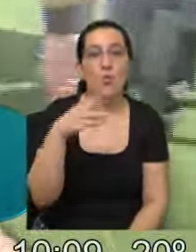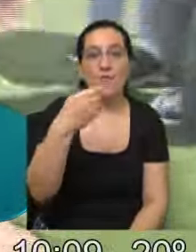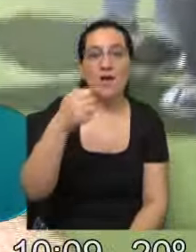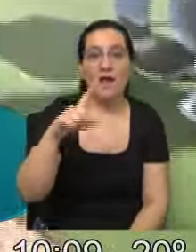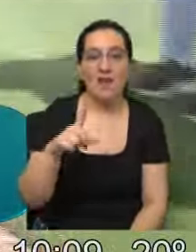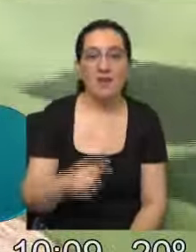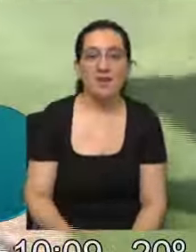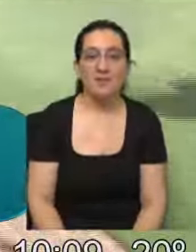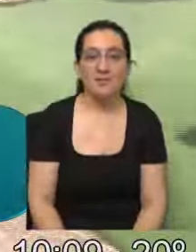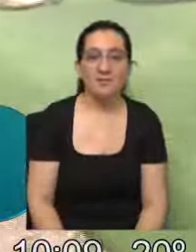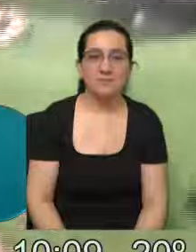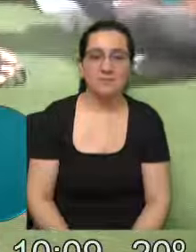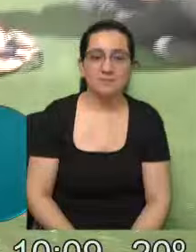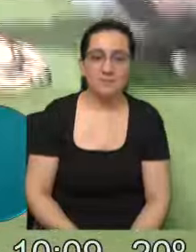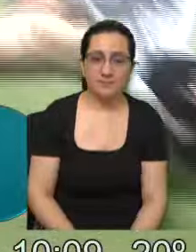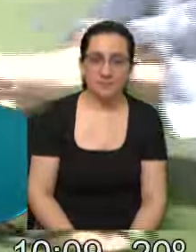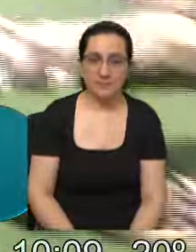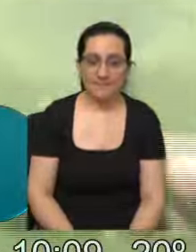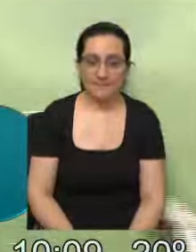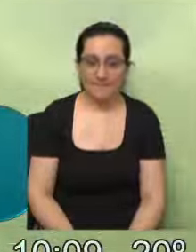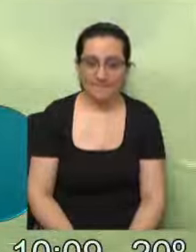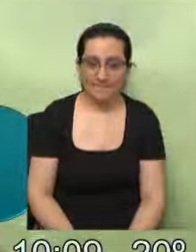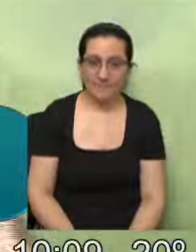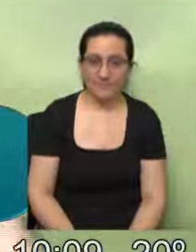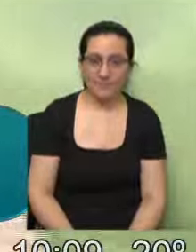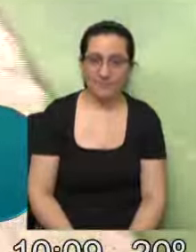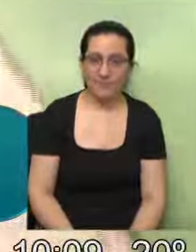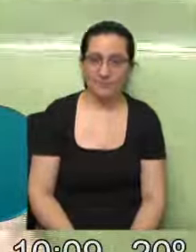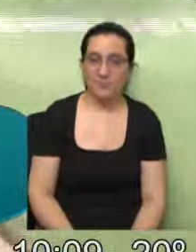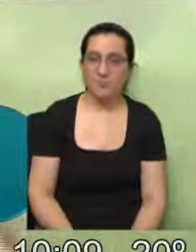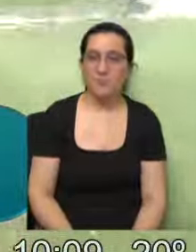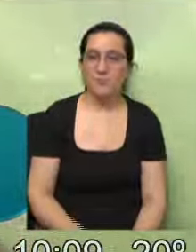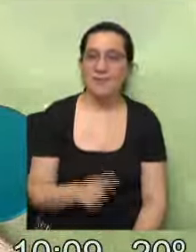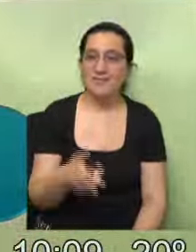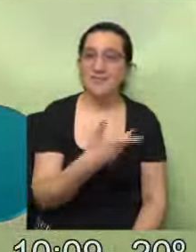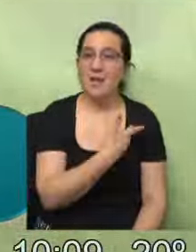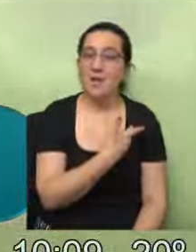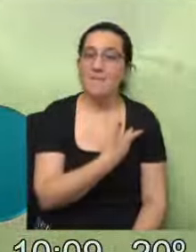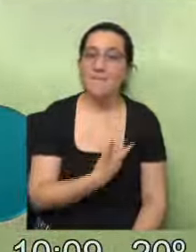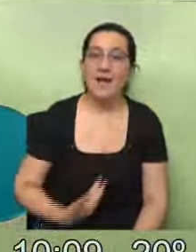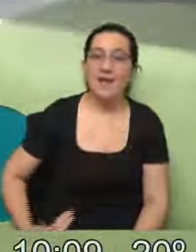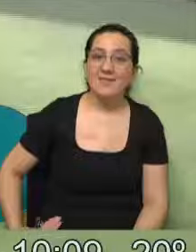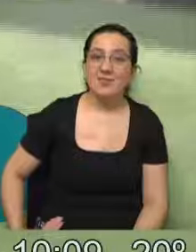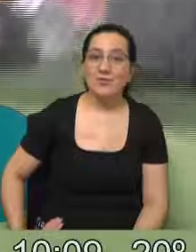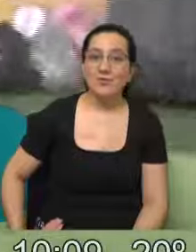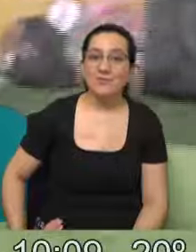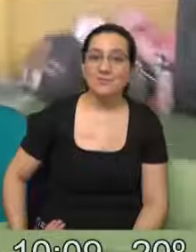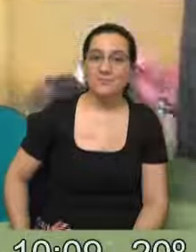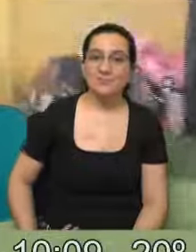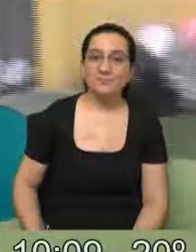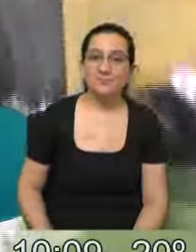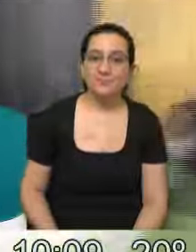con él y con el creador de la calle Montevideo acá tenemos el maestro de ceremonia ahí lo tenemos ahí